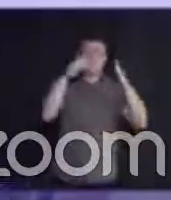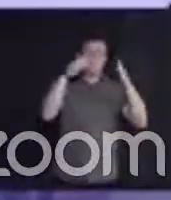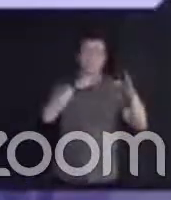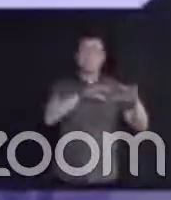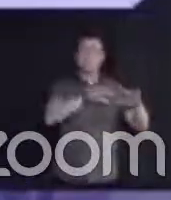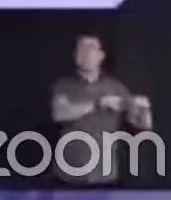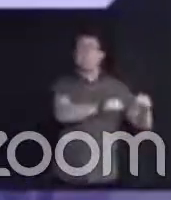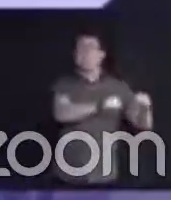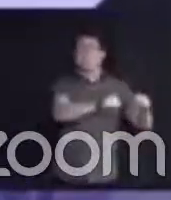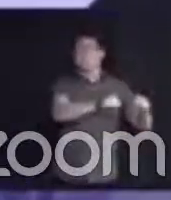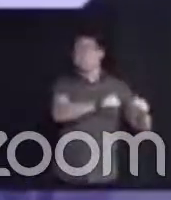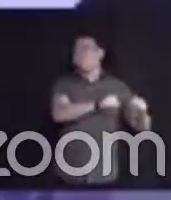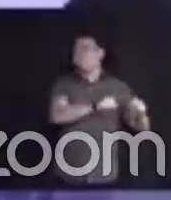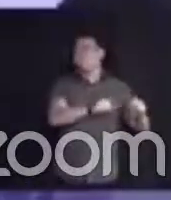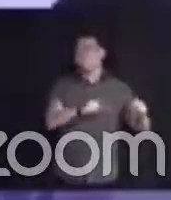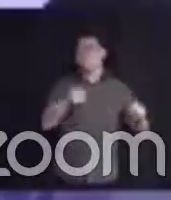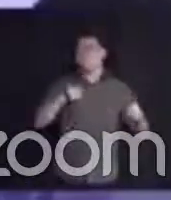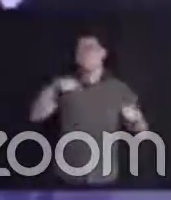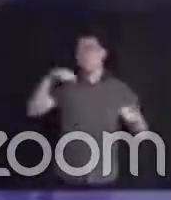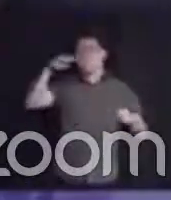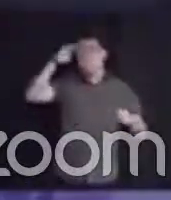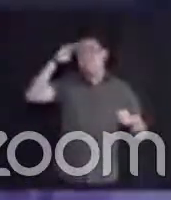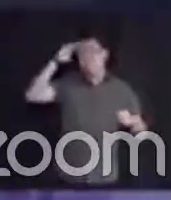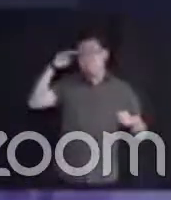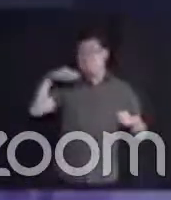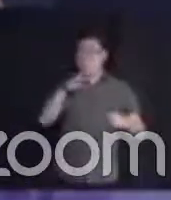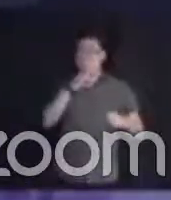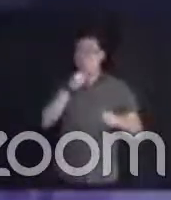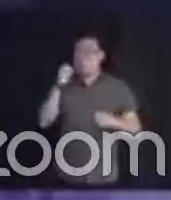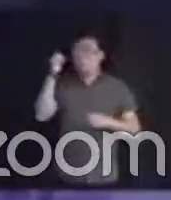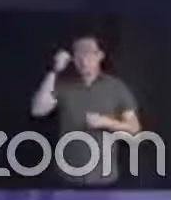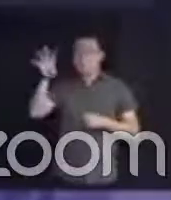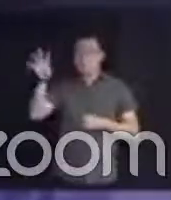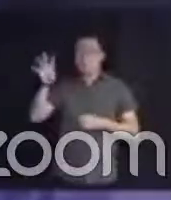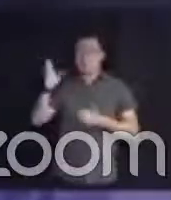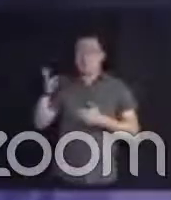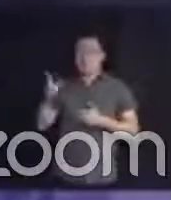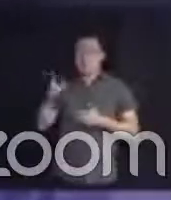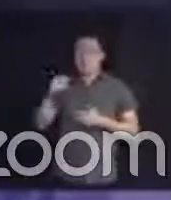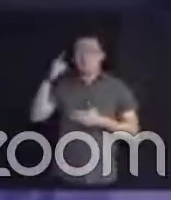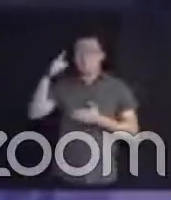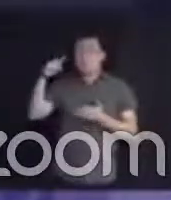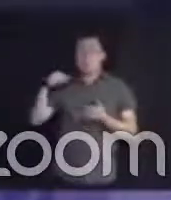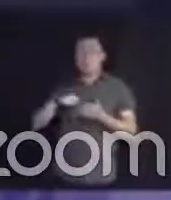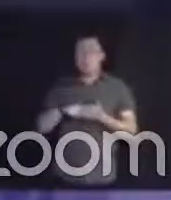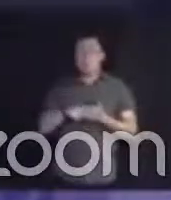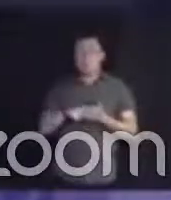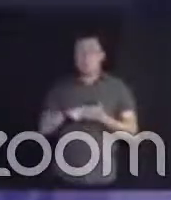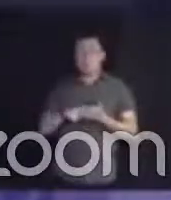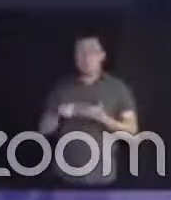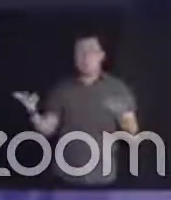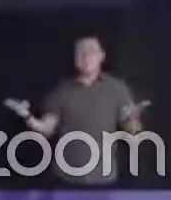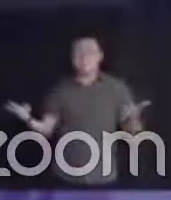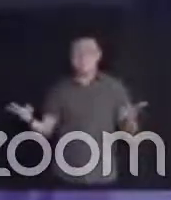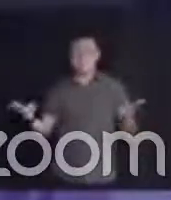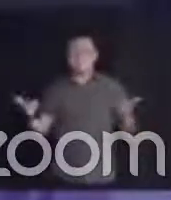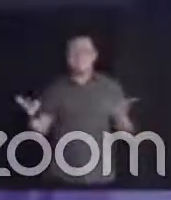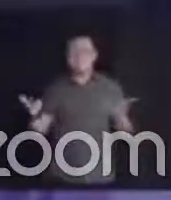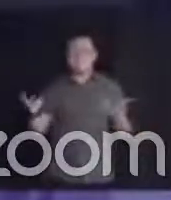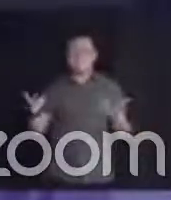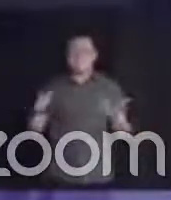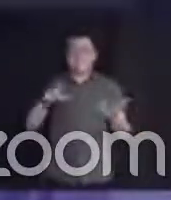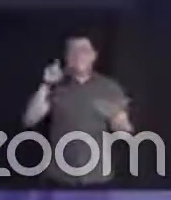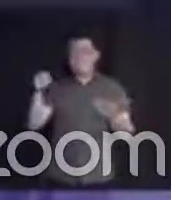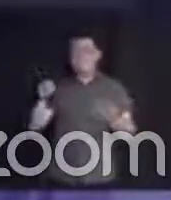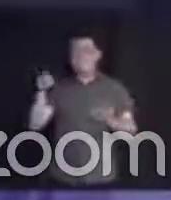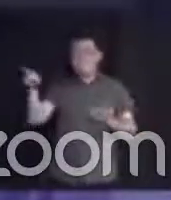Pues porque no pensaba que lo podía hacer en OmniLife. Todavía no me la creía bien. Entonces, cuando